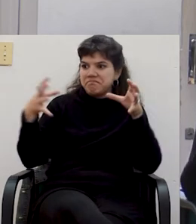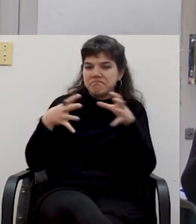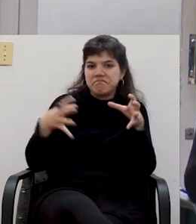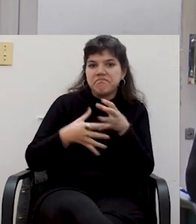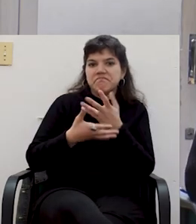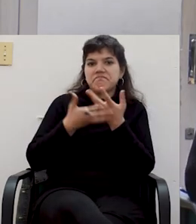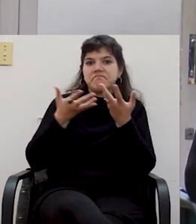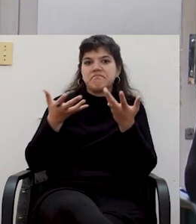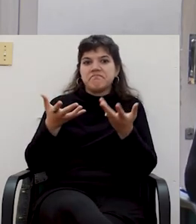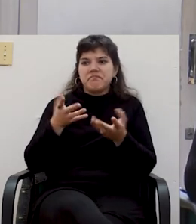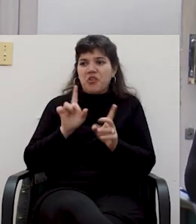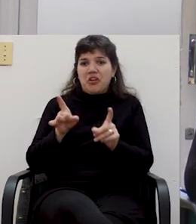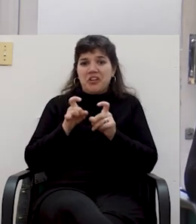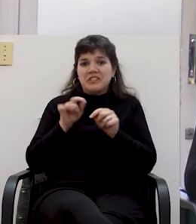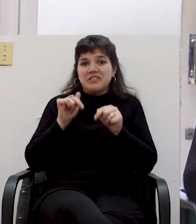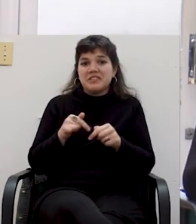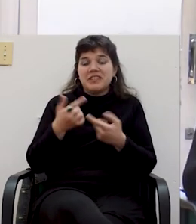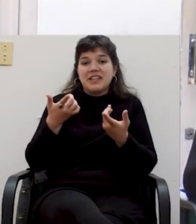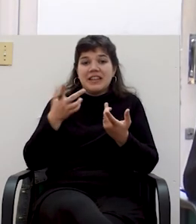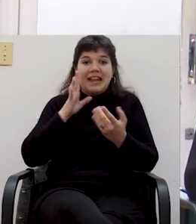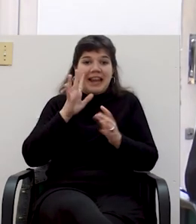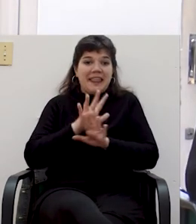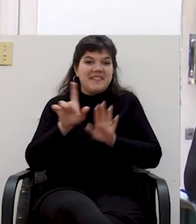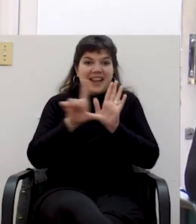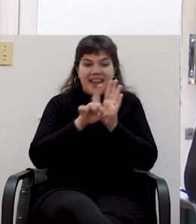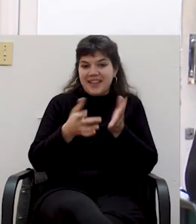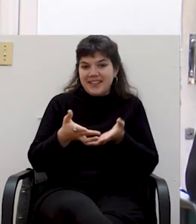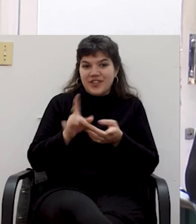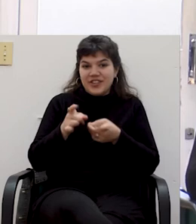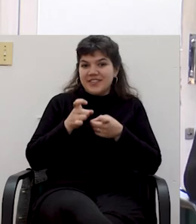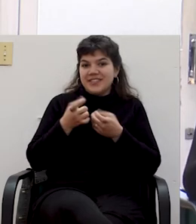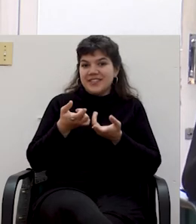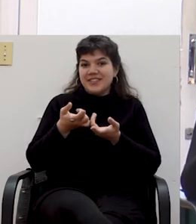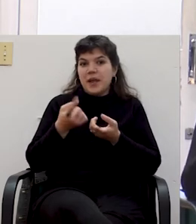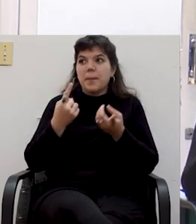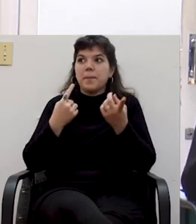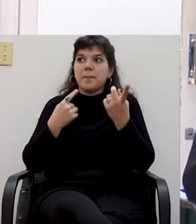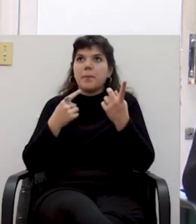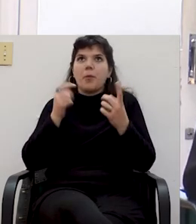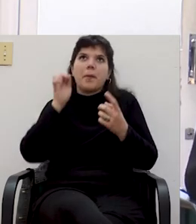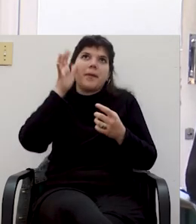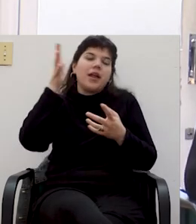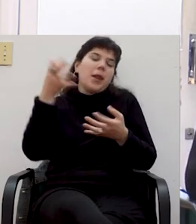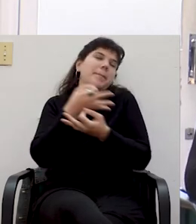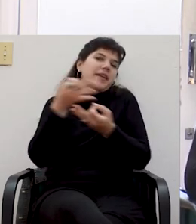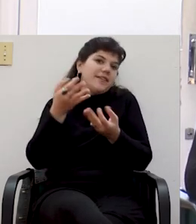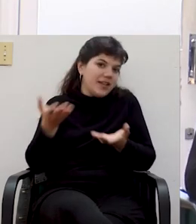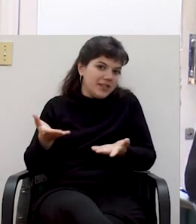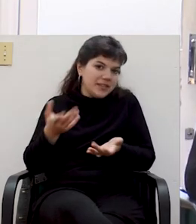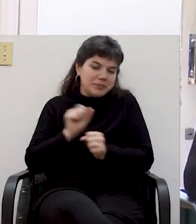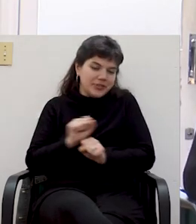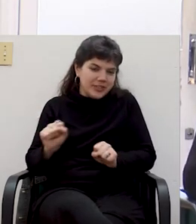comunitaria, no necesitaríamos ningún tipo de ley, en realidad, cosa que es así como utópico, ¿verdad? Pero